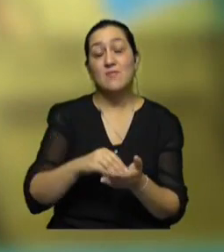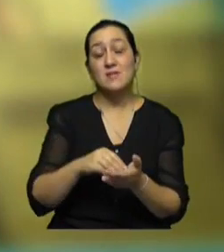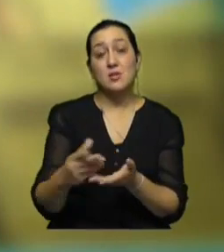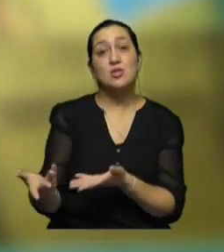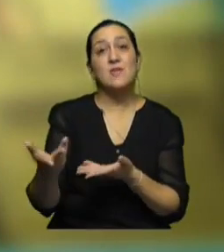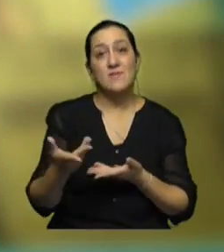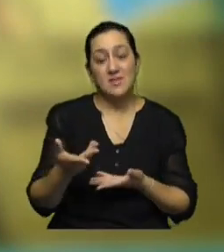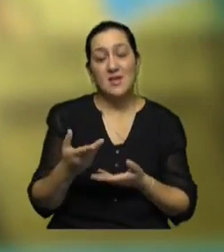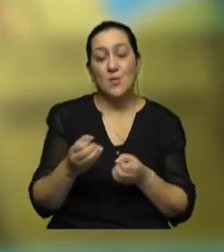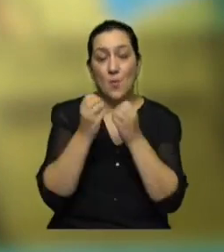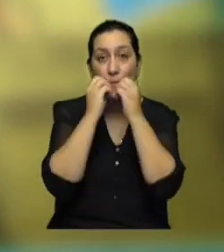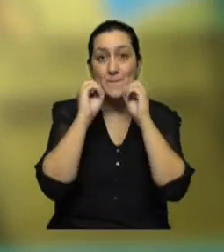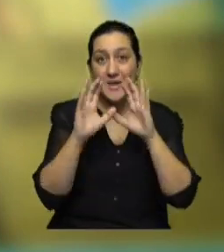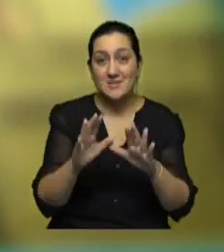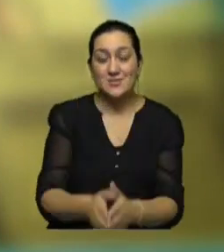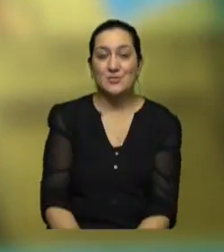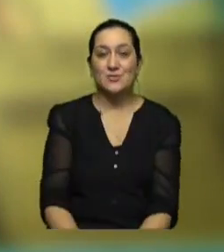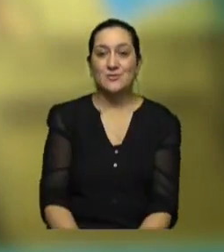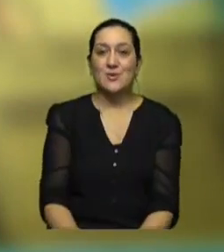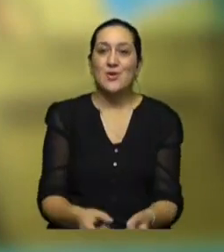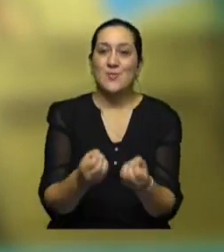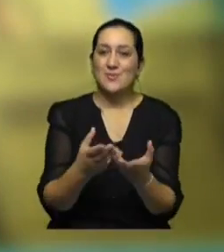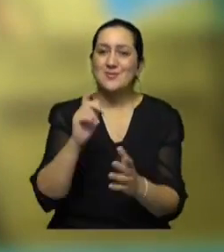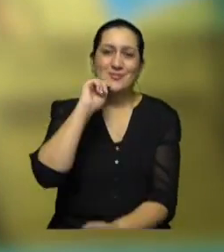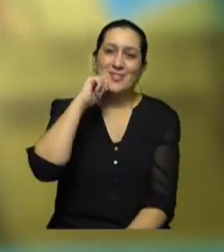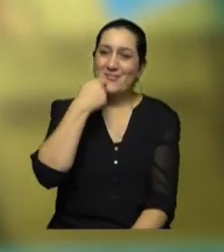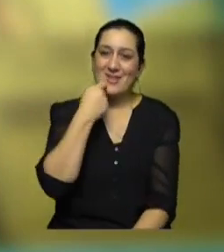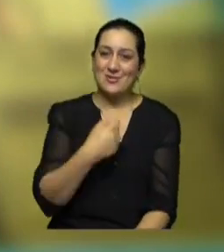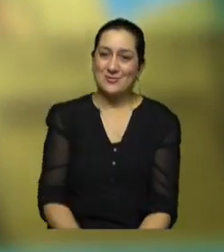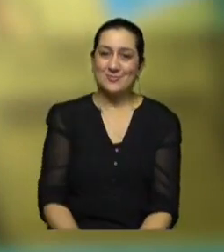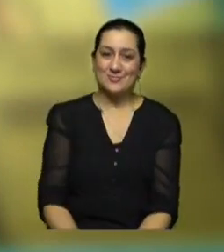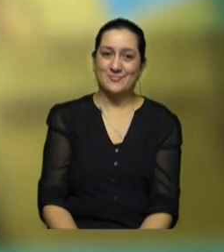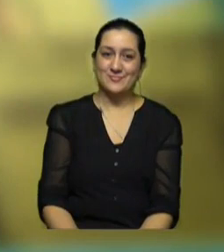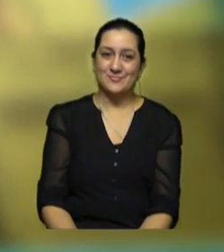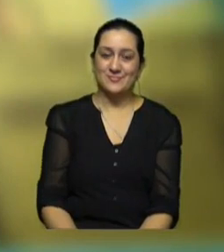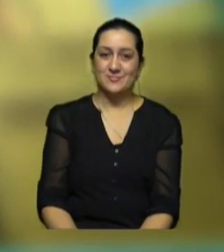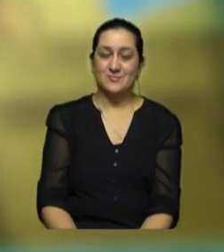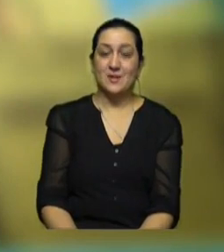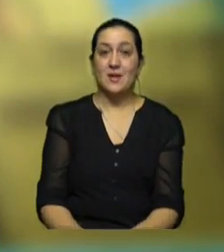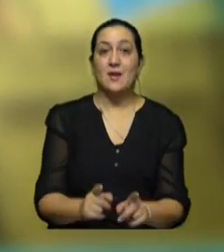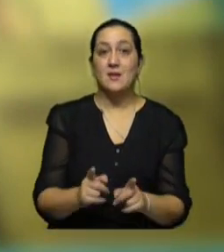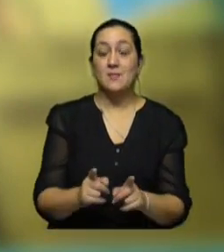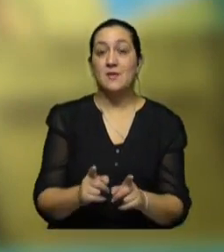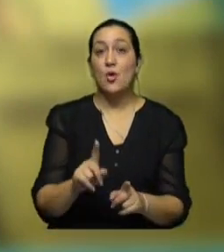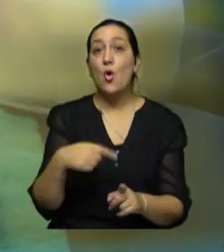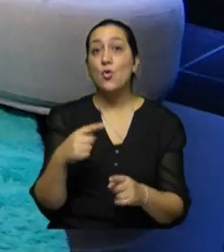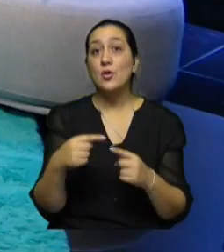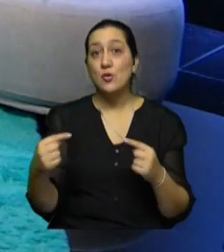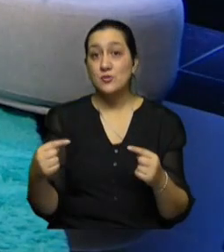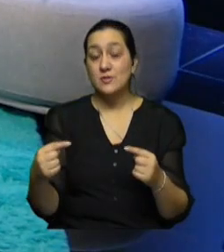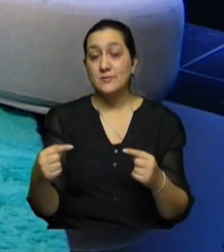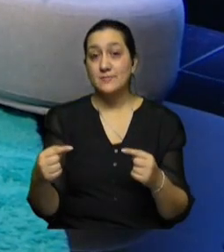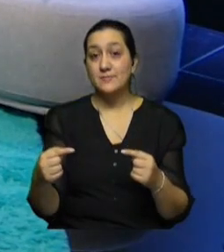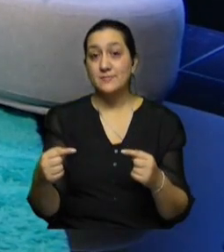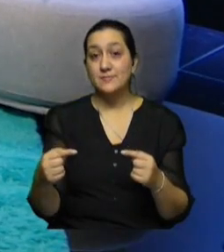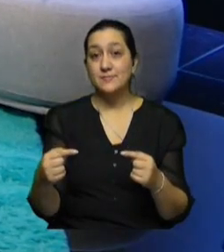ritmo, así que les mandamos un beso enorme, porque son unos divinísimos. Y tenemos una descarga. Sí,